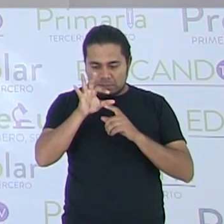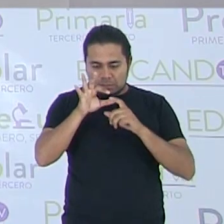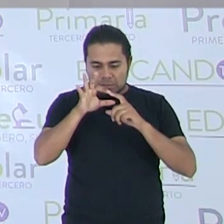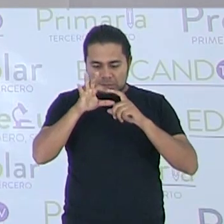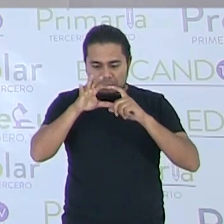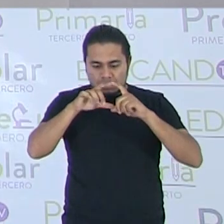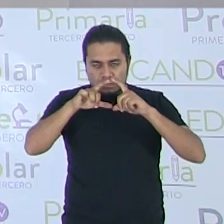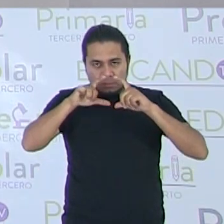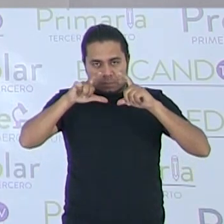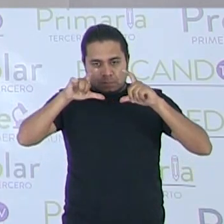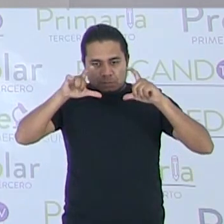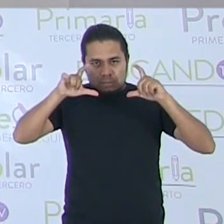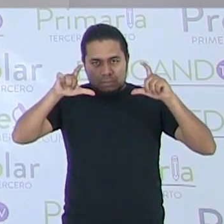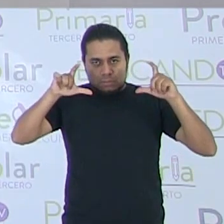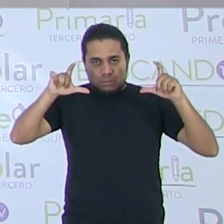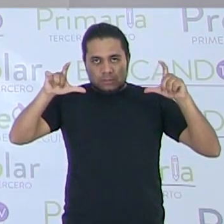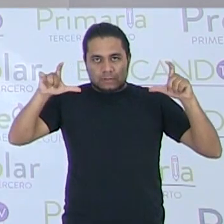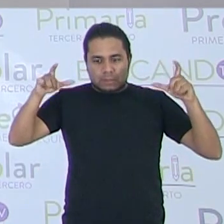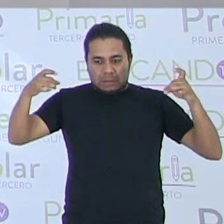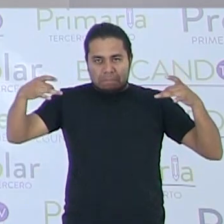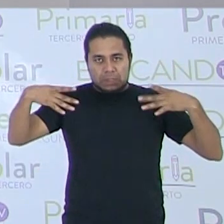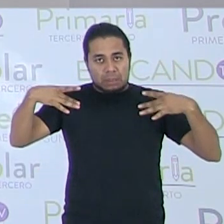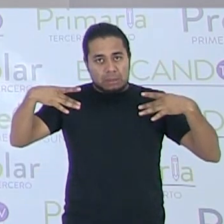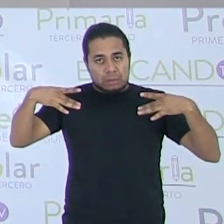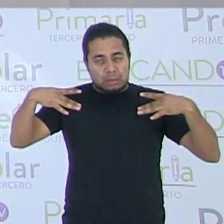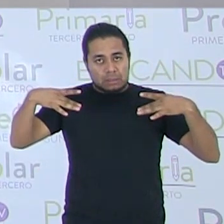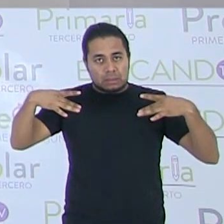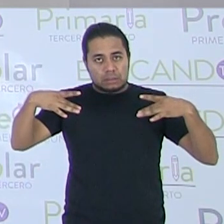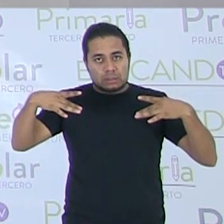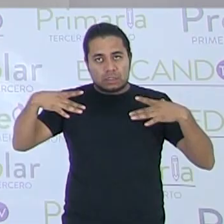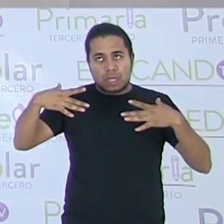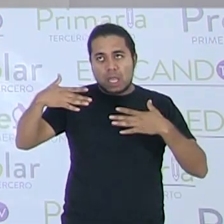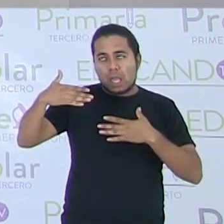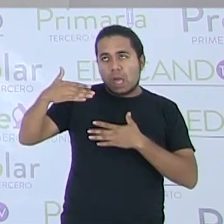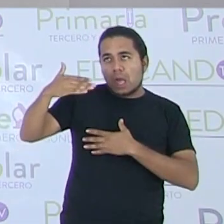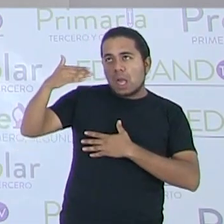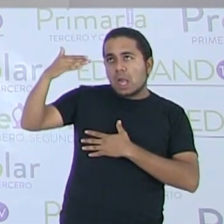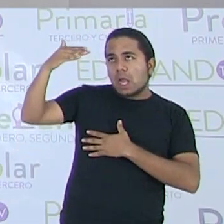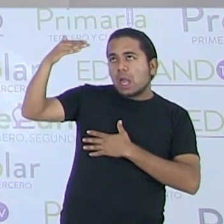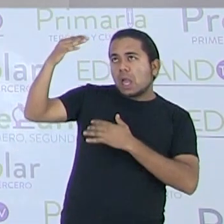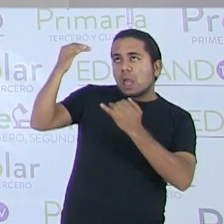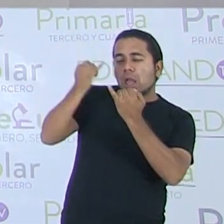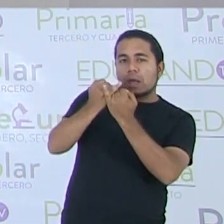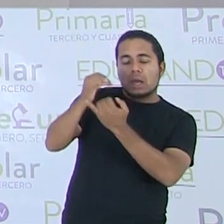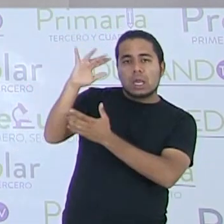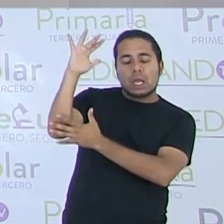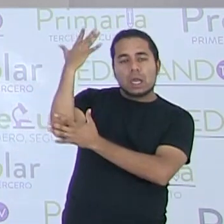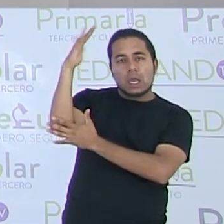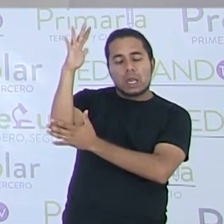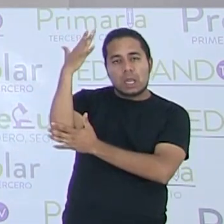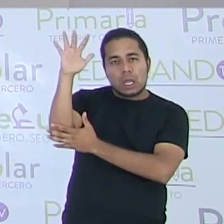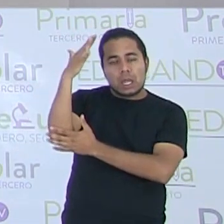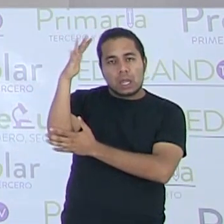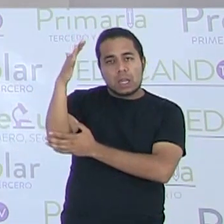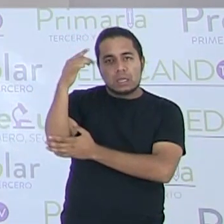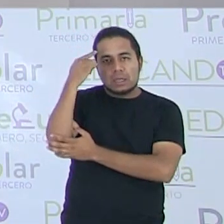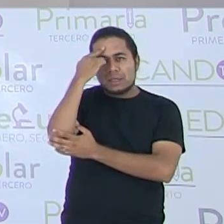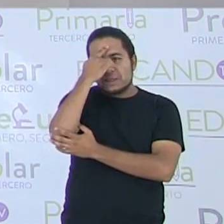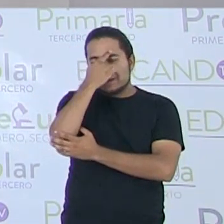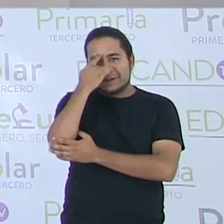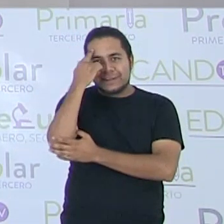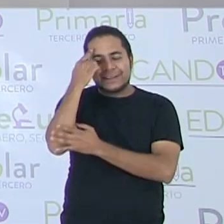y mi sombra la pasó. Fue tan alto como un árbol y su frente como el